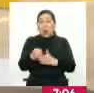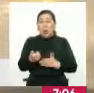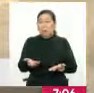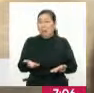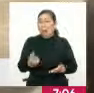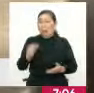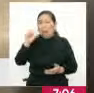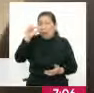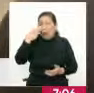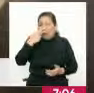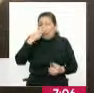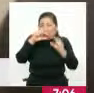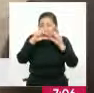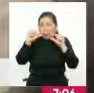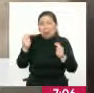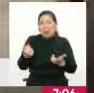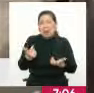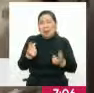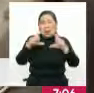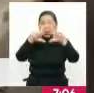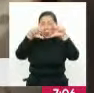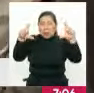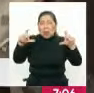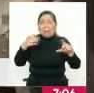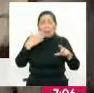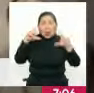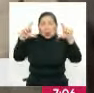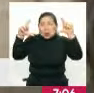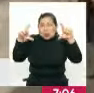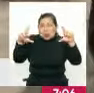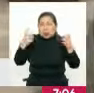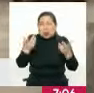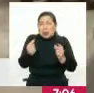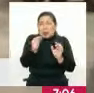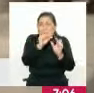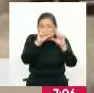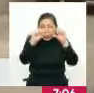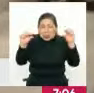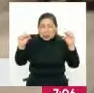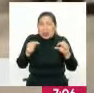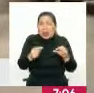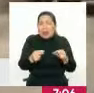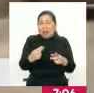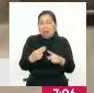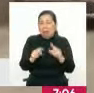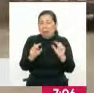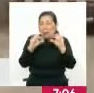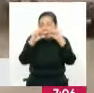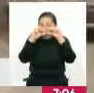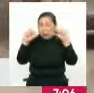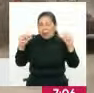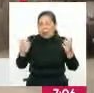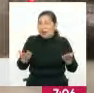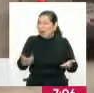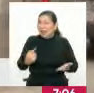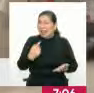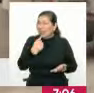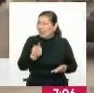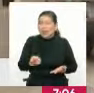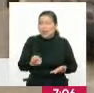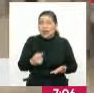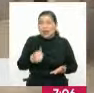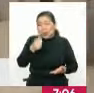son pequeños, Nicolás. Vemos un cartel blanco, pequeño, con unas letras bastante chiquitas, minúsculas, que indican desde el